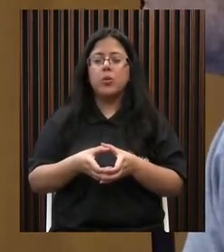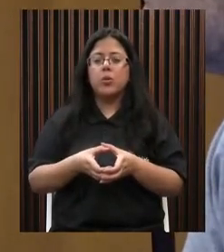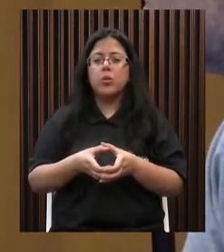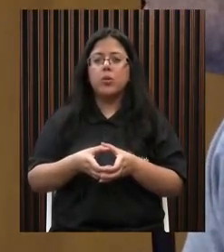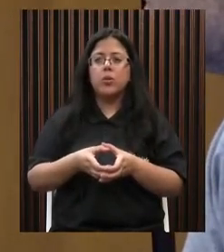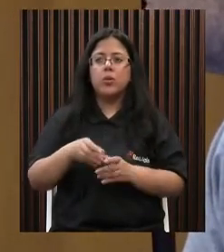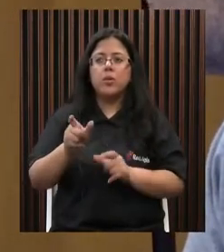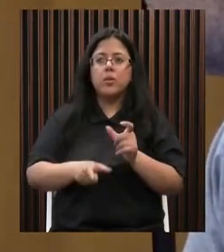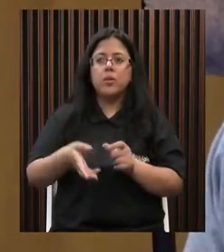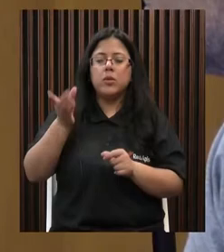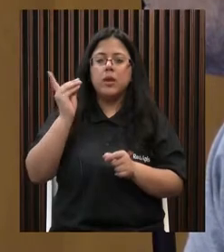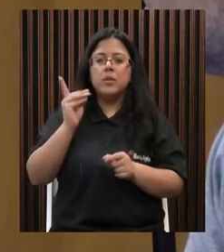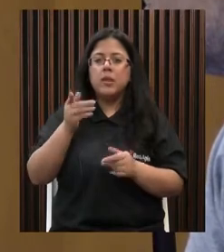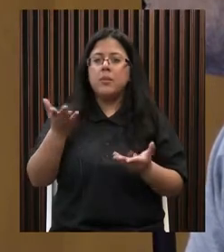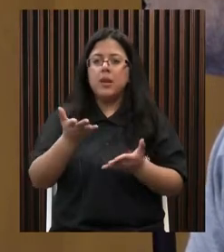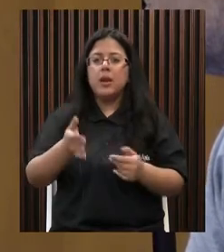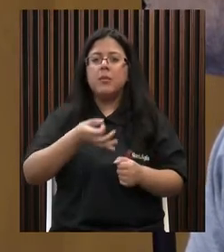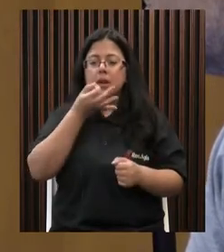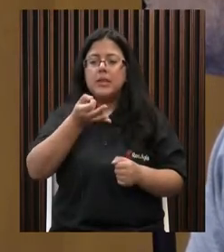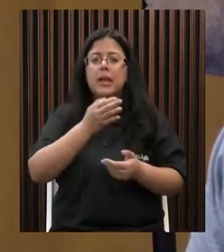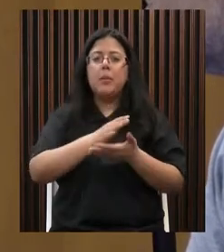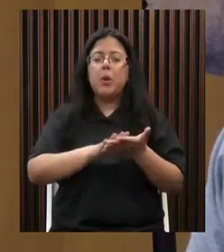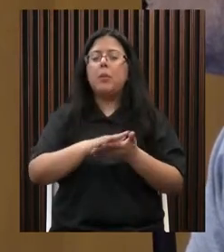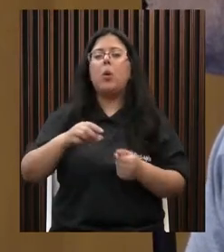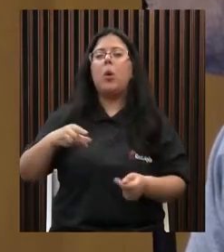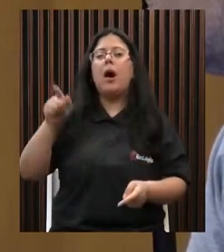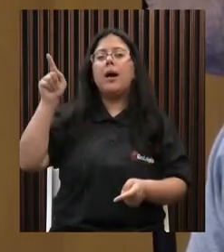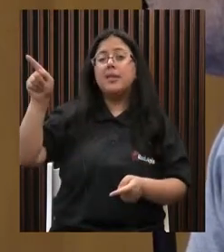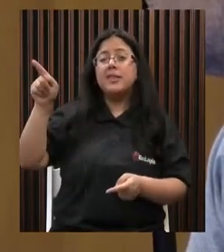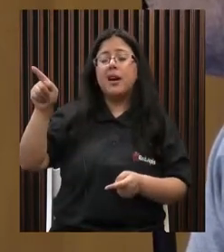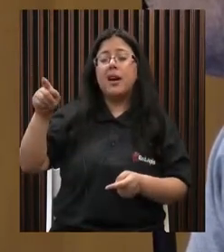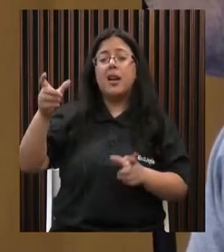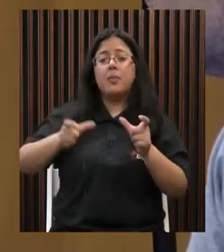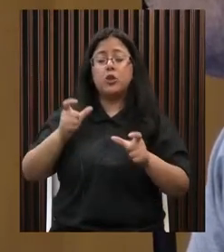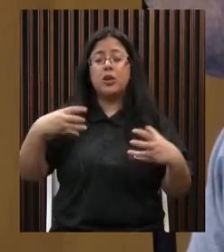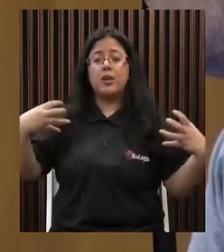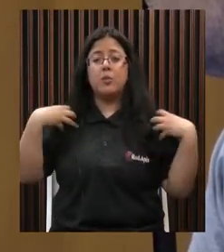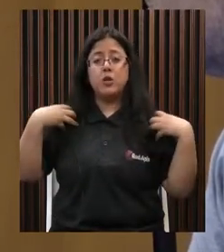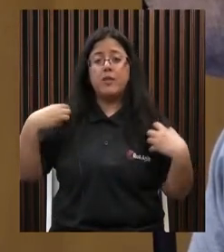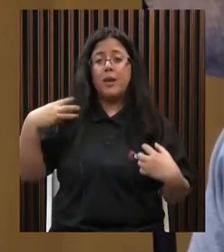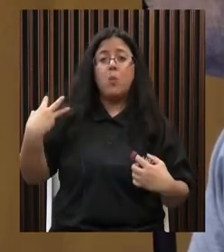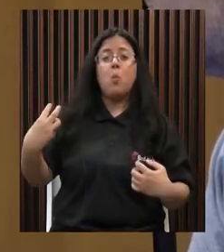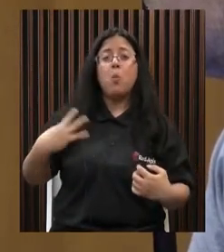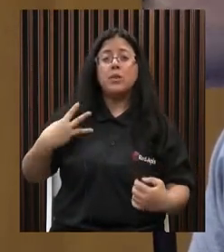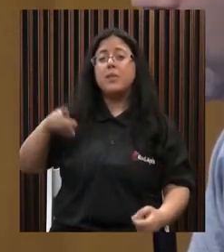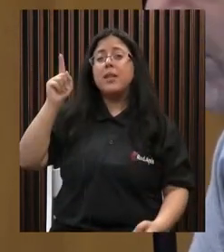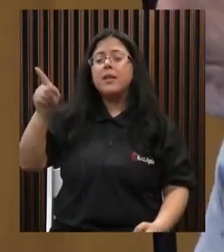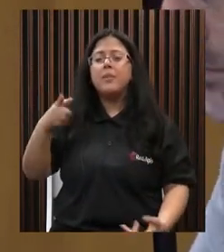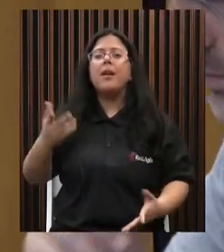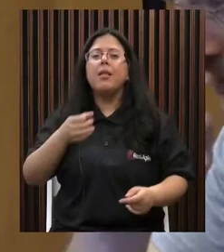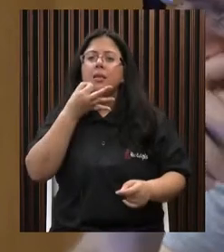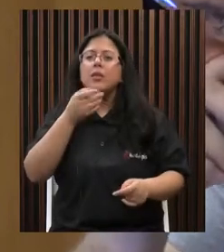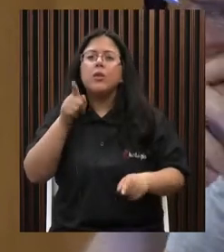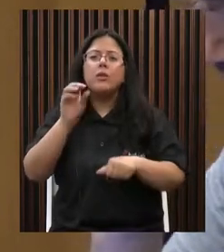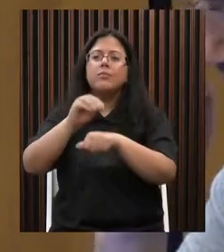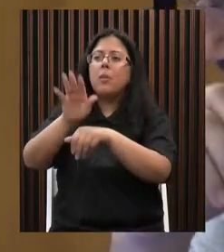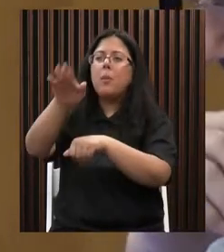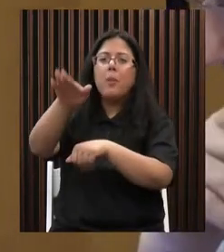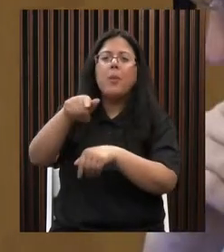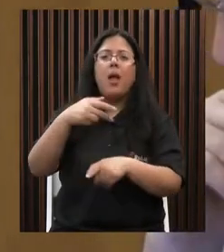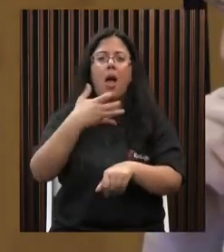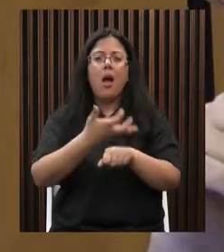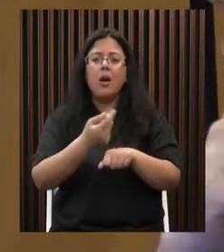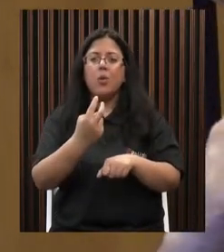discapacidad para decirle al municipio que habían cometido un error porque no tenía la accesibilidad